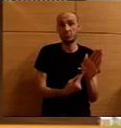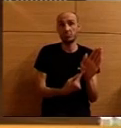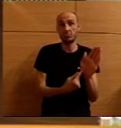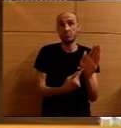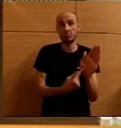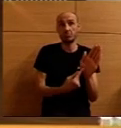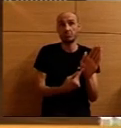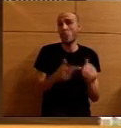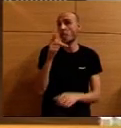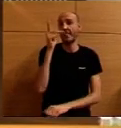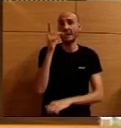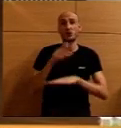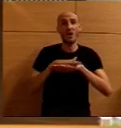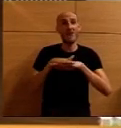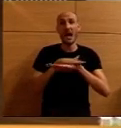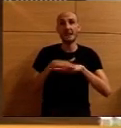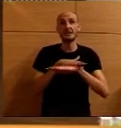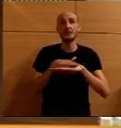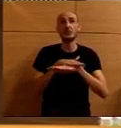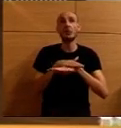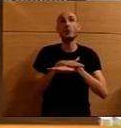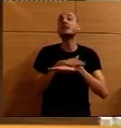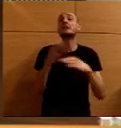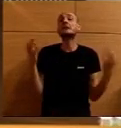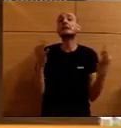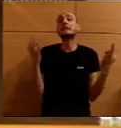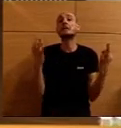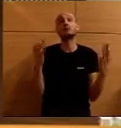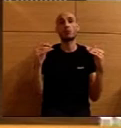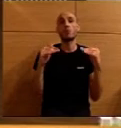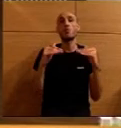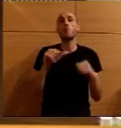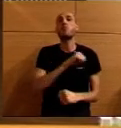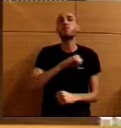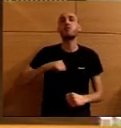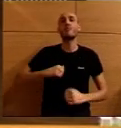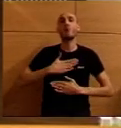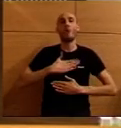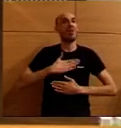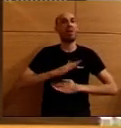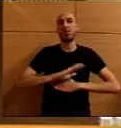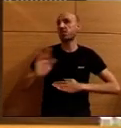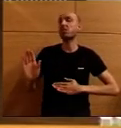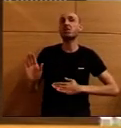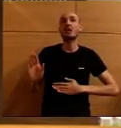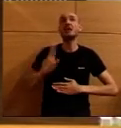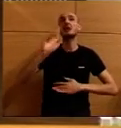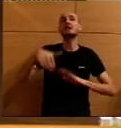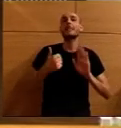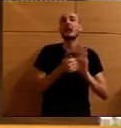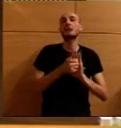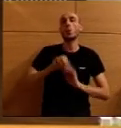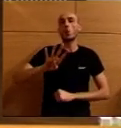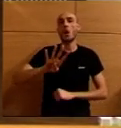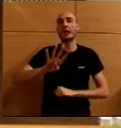donde regula un derecho fundamental, que es el derecho a la propiedad privada, y a la vez existe el artículo 47, que no me quiero